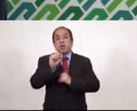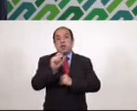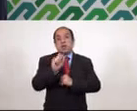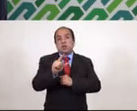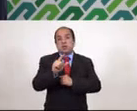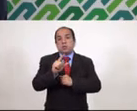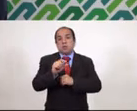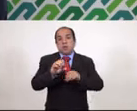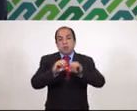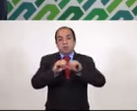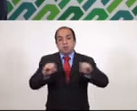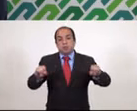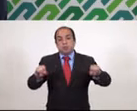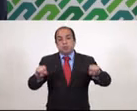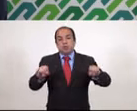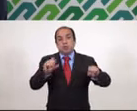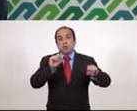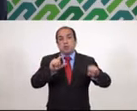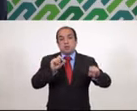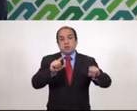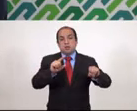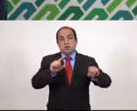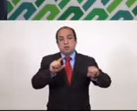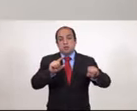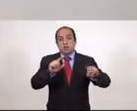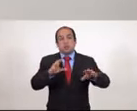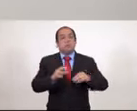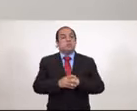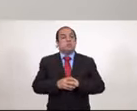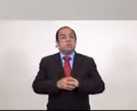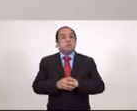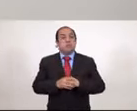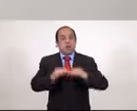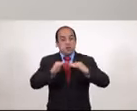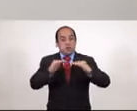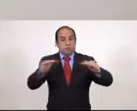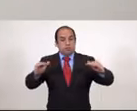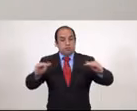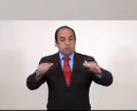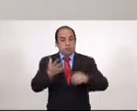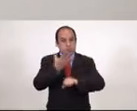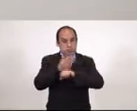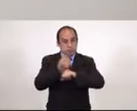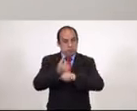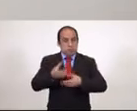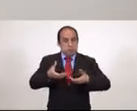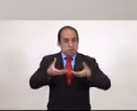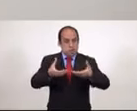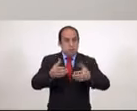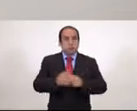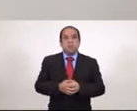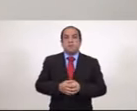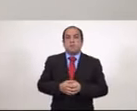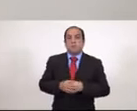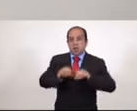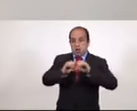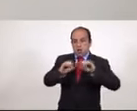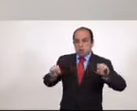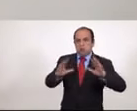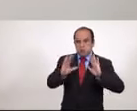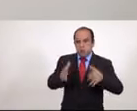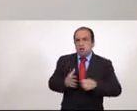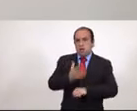del reencarpetado de la vialidad. A ver, el tubo ya fue reparado. Comisión Federal de Electricidad siempre